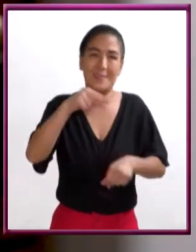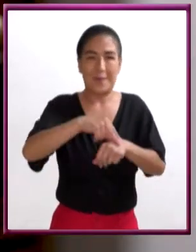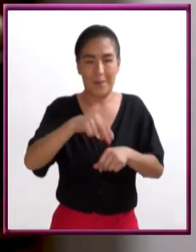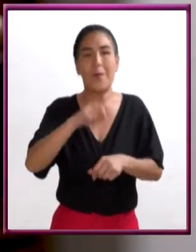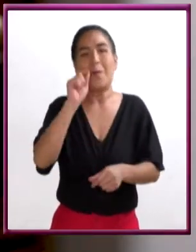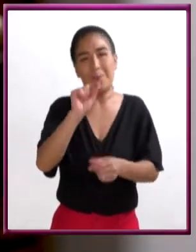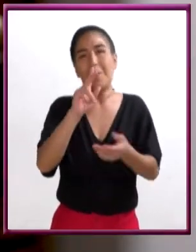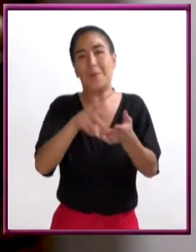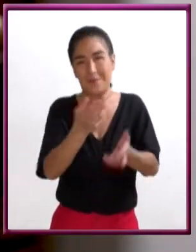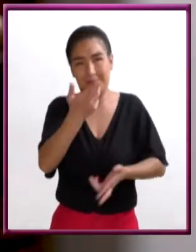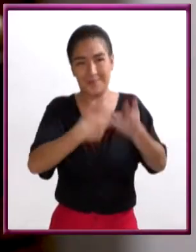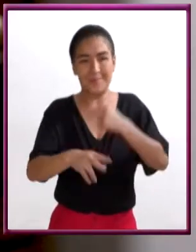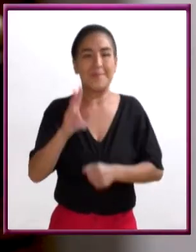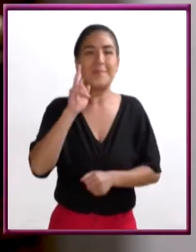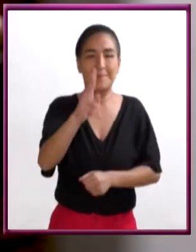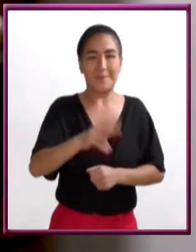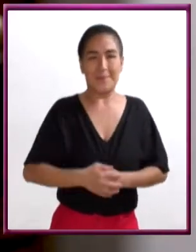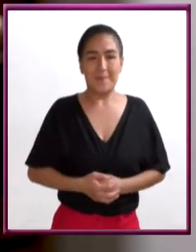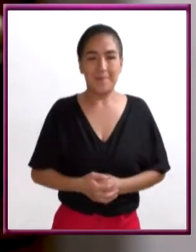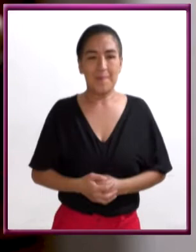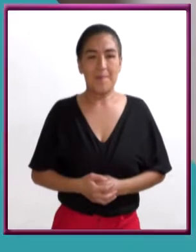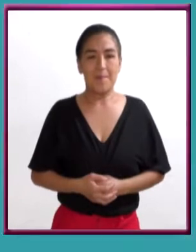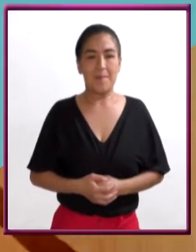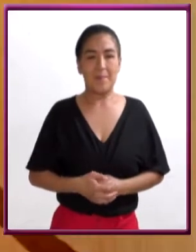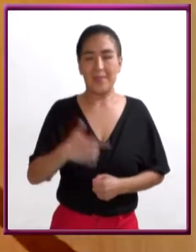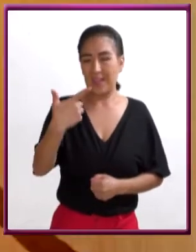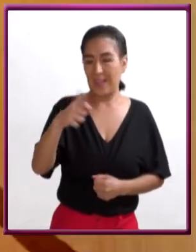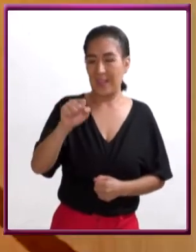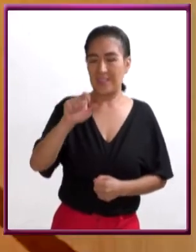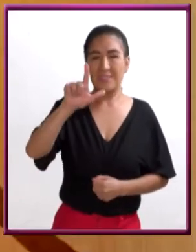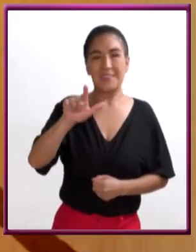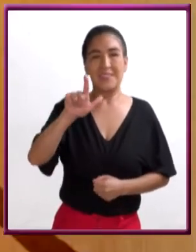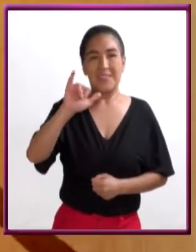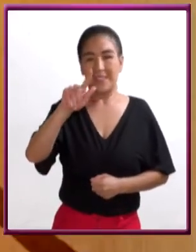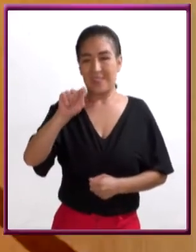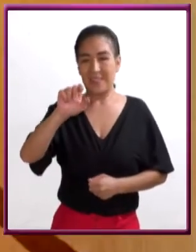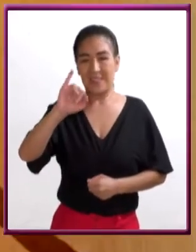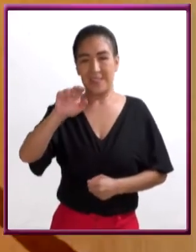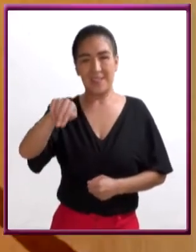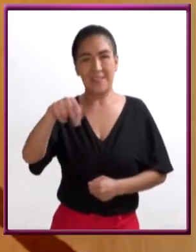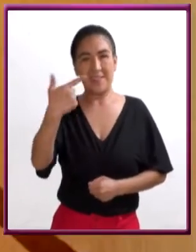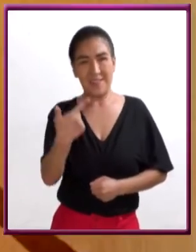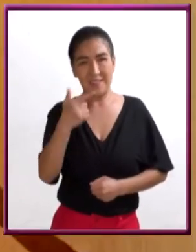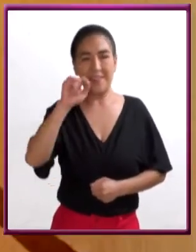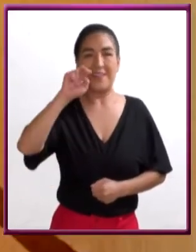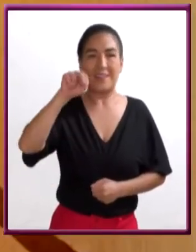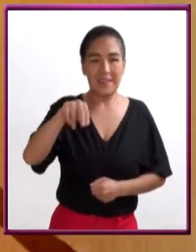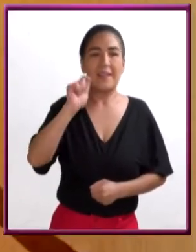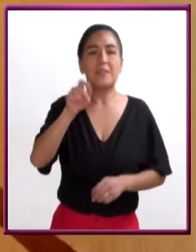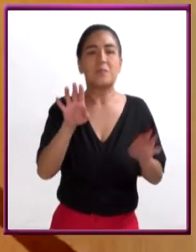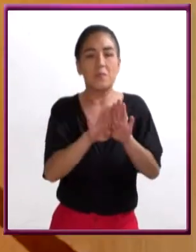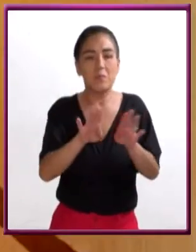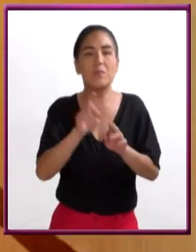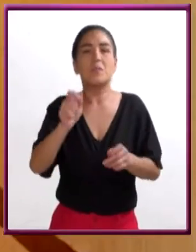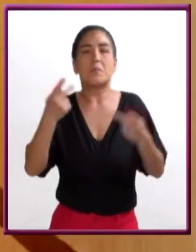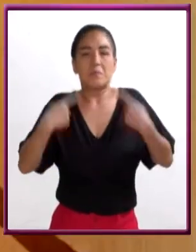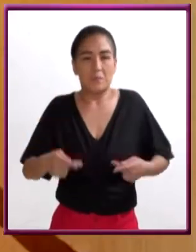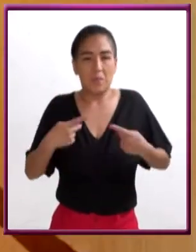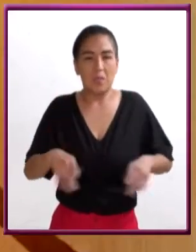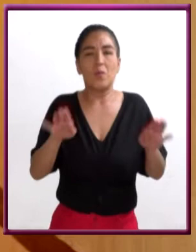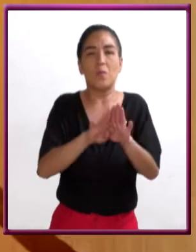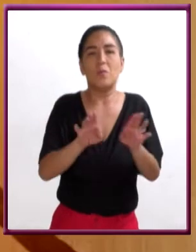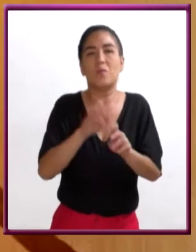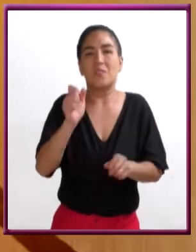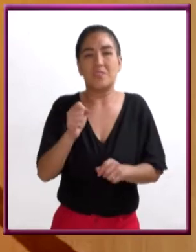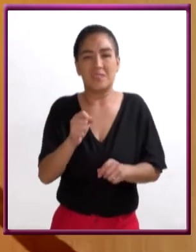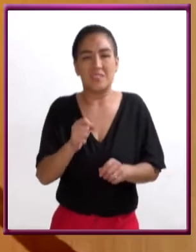doctora. En un momento volvemos con usted. Vayamos a ver esto. El gaslighting está catalogado como un abuso ejercido por personas con